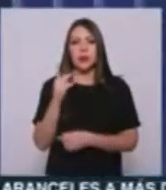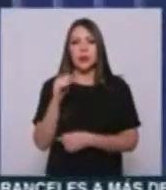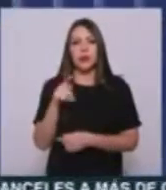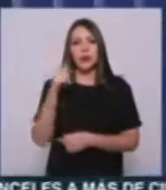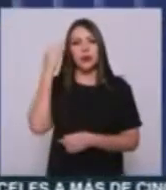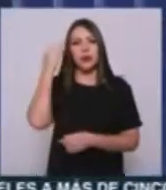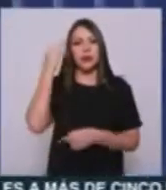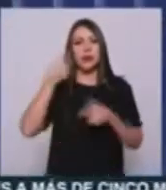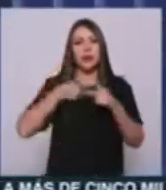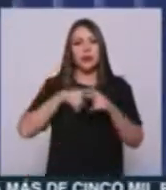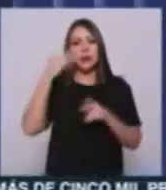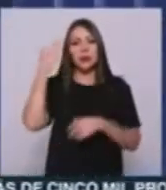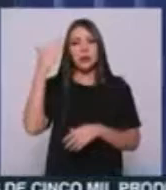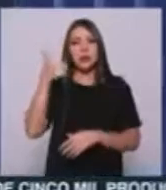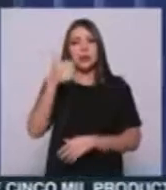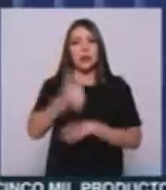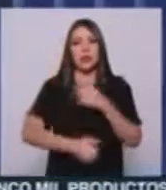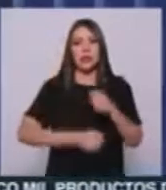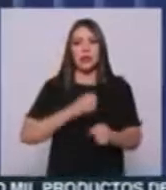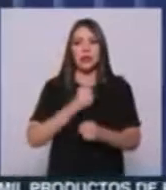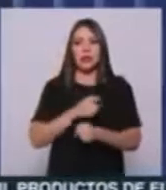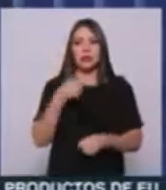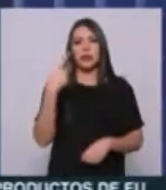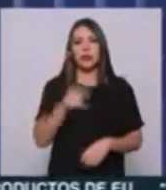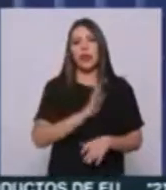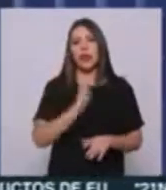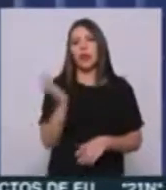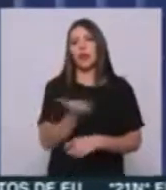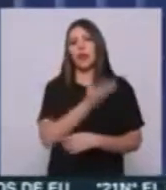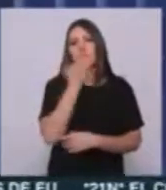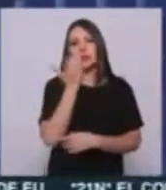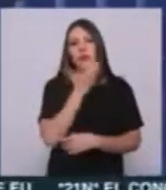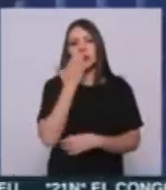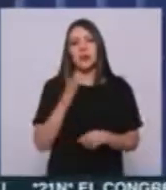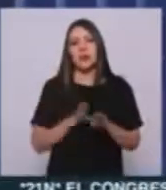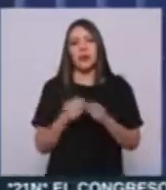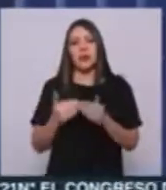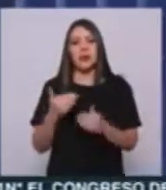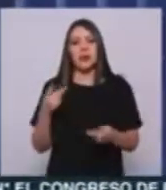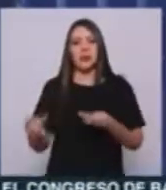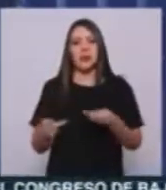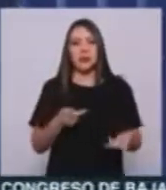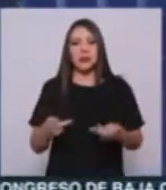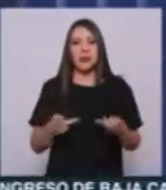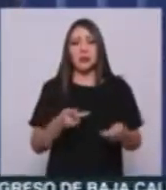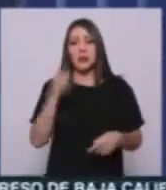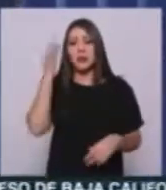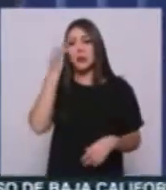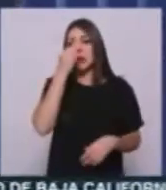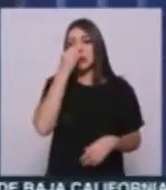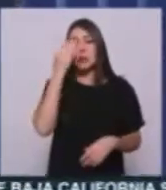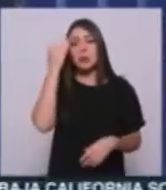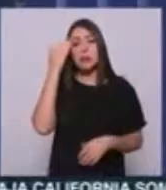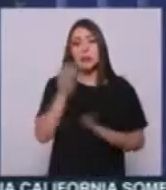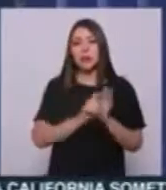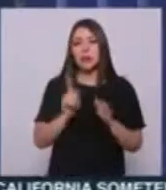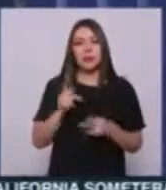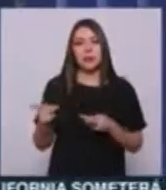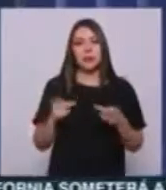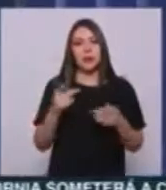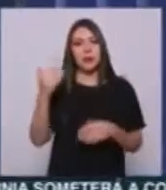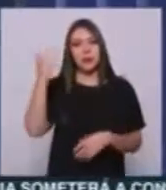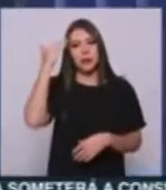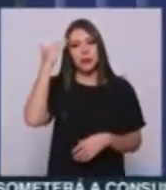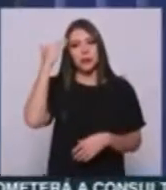6 años ya. Ya para ti es toda una tradición también. Sí, ya es una preparación que no es nada más de unos meses, sino es una